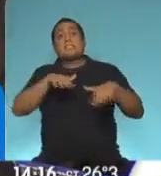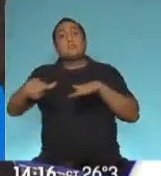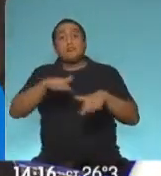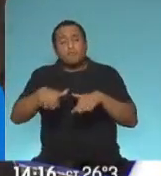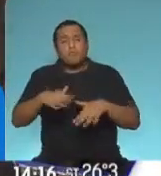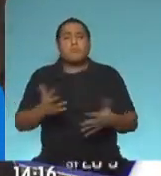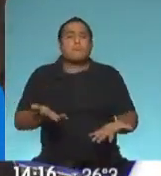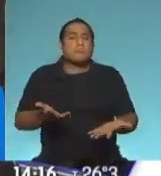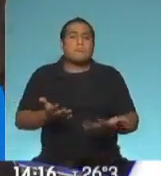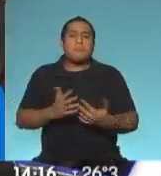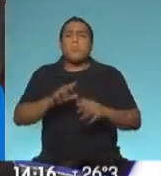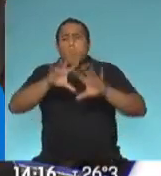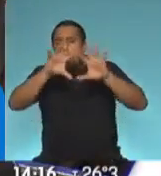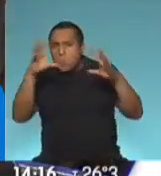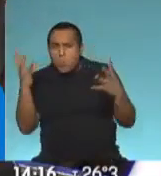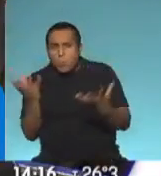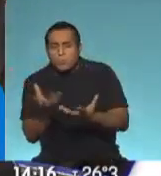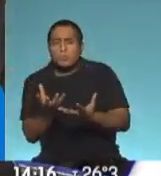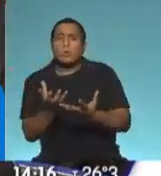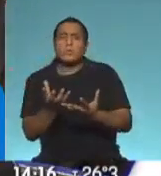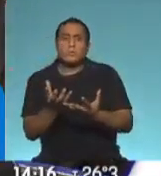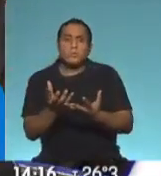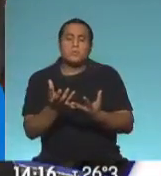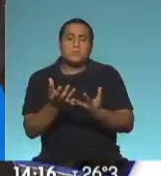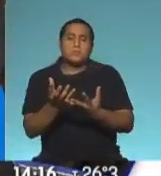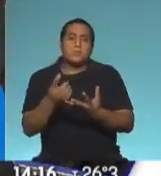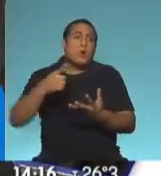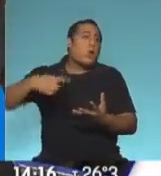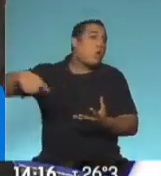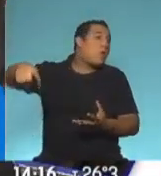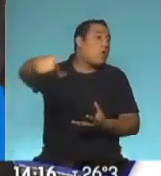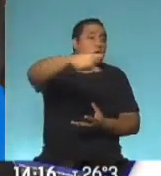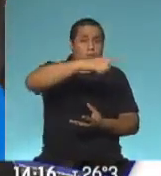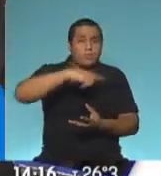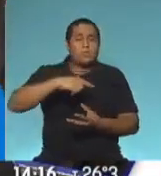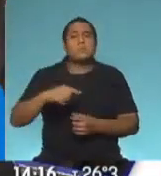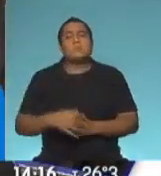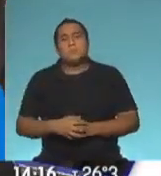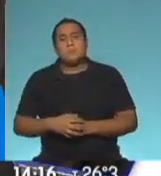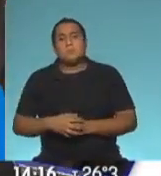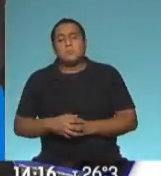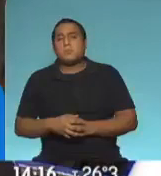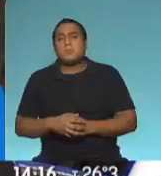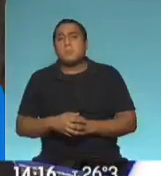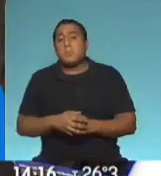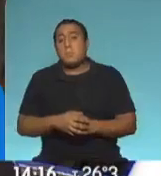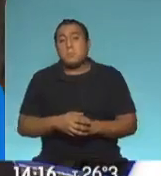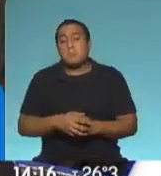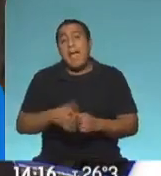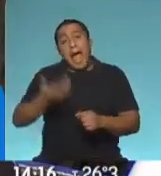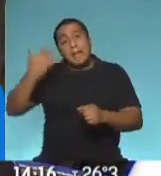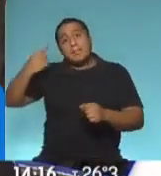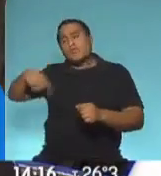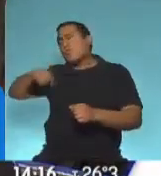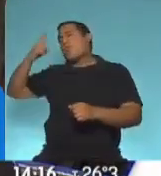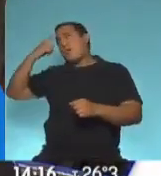donde el mundo se encuentra atravesado quizás como ninguno de nosotros podría haber